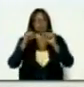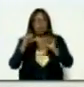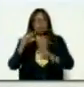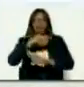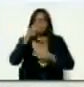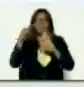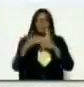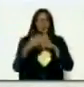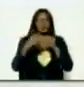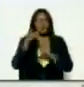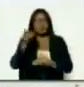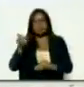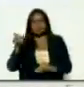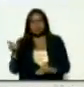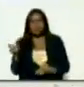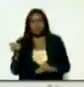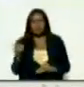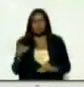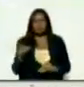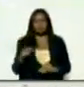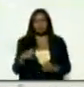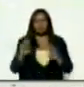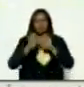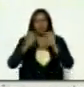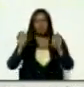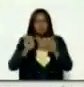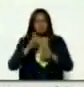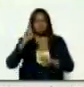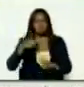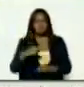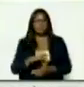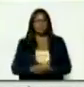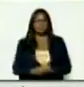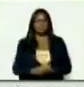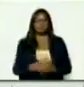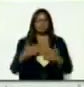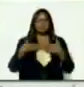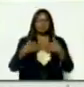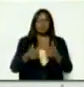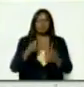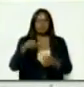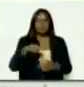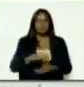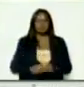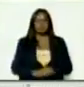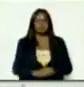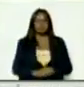cien por ciento del personal de educación también además de salud